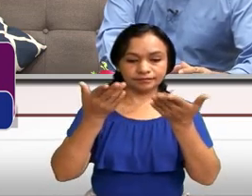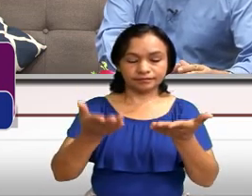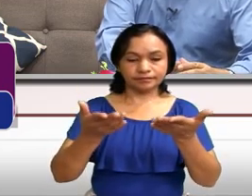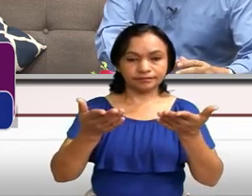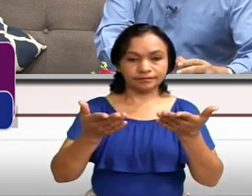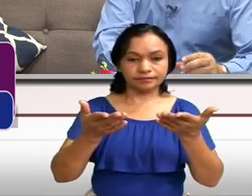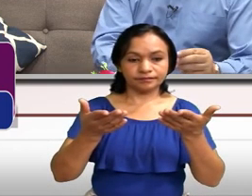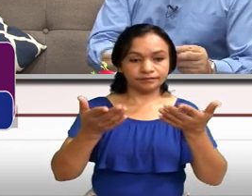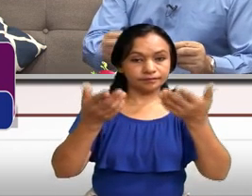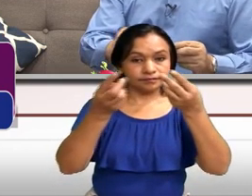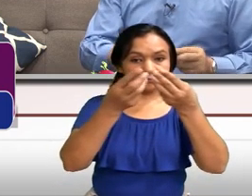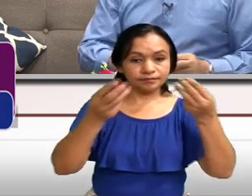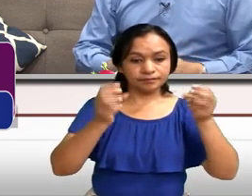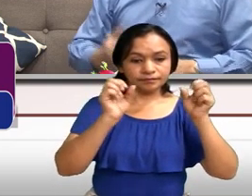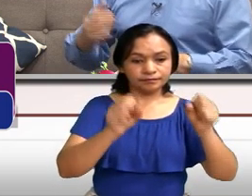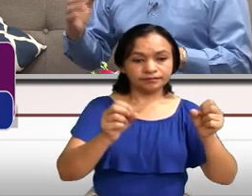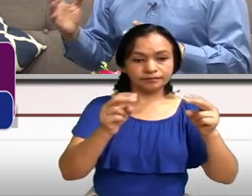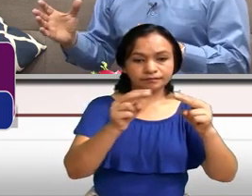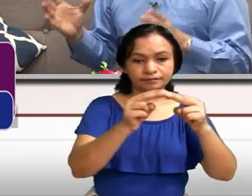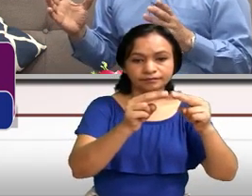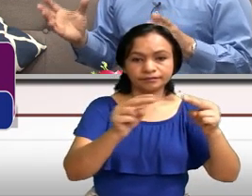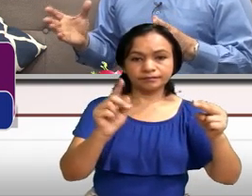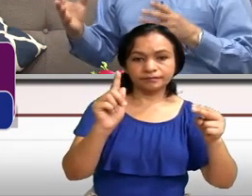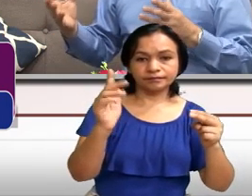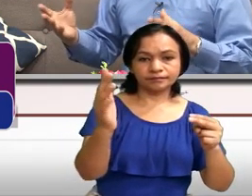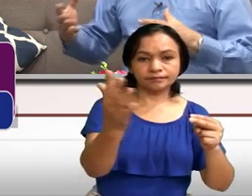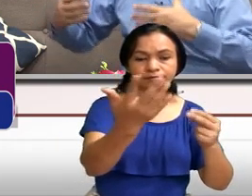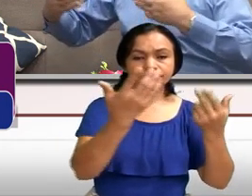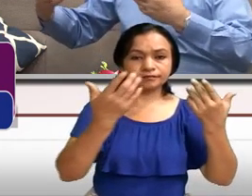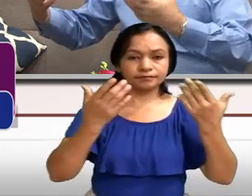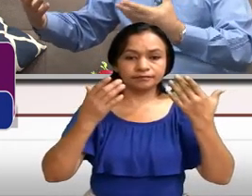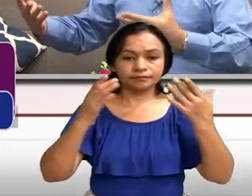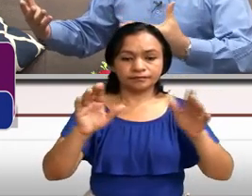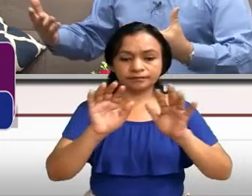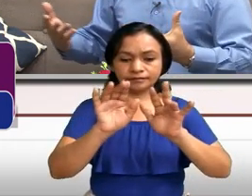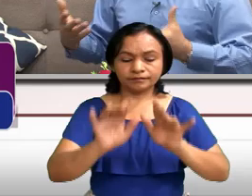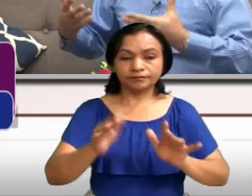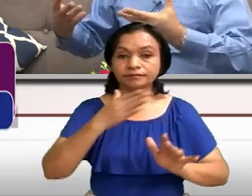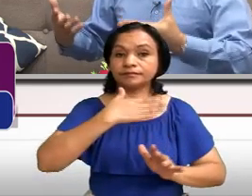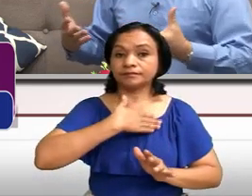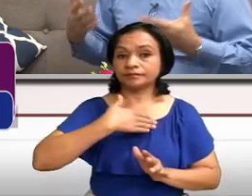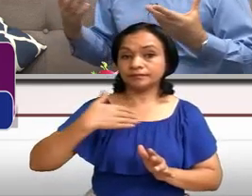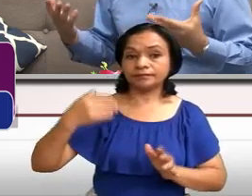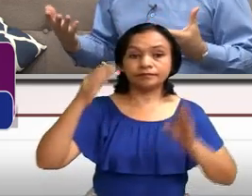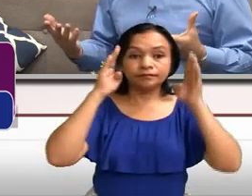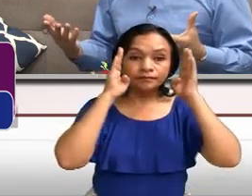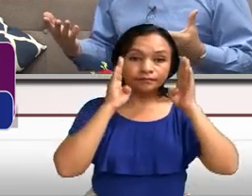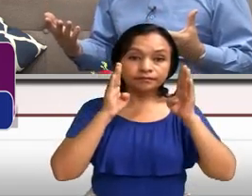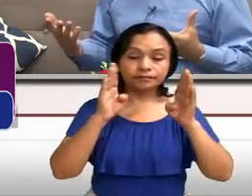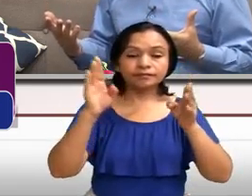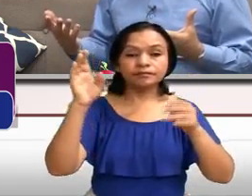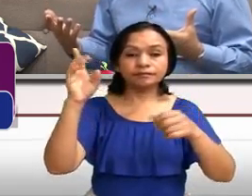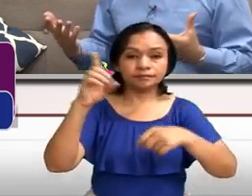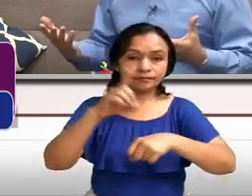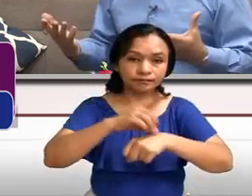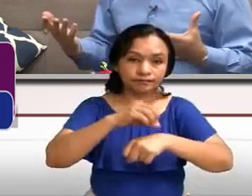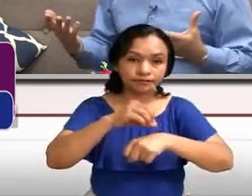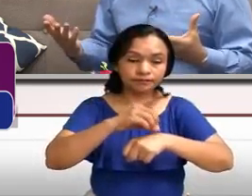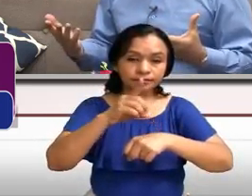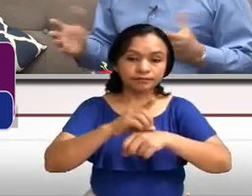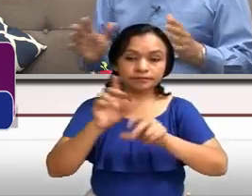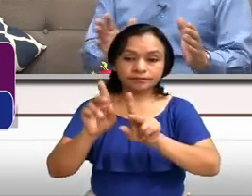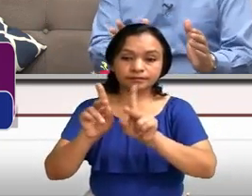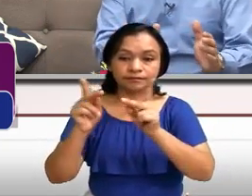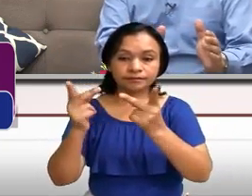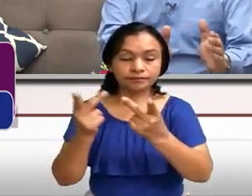equipos donde puedan conectarse todos aquellos equipos para mejorar la atención médica a la